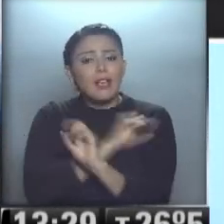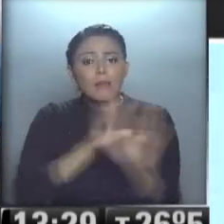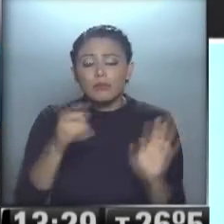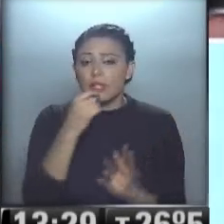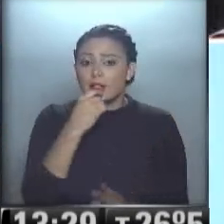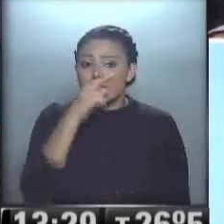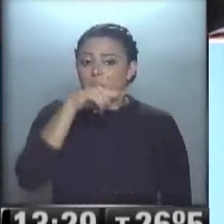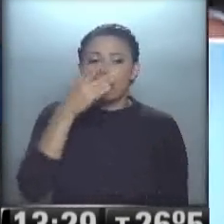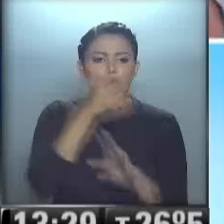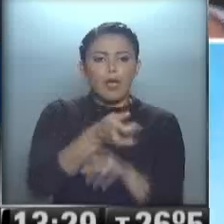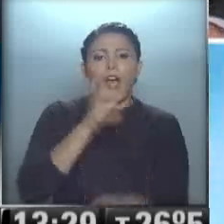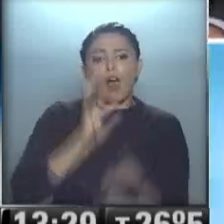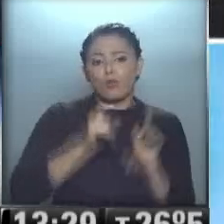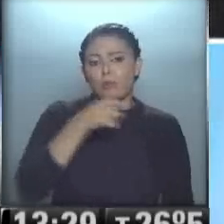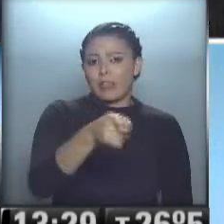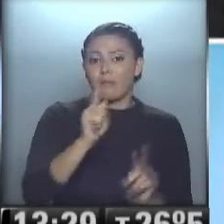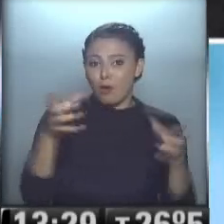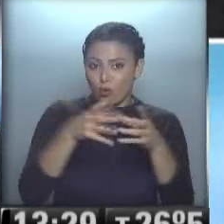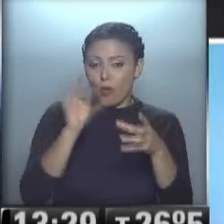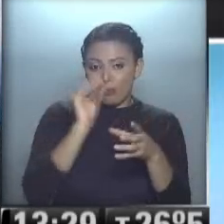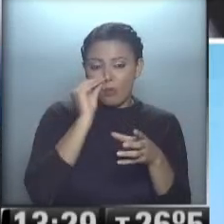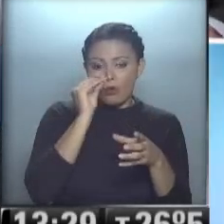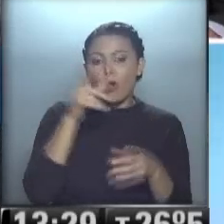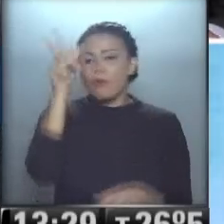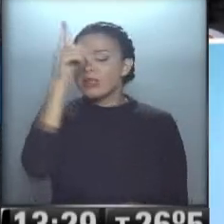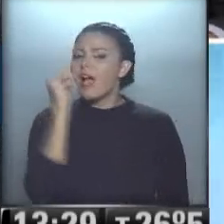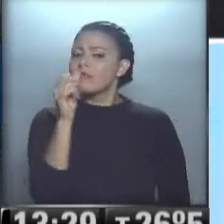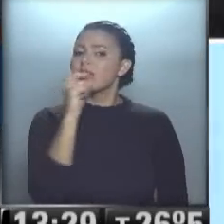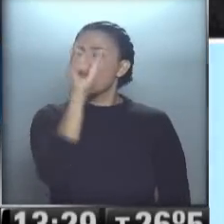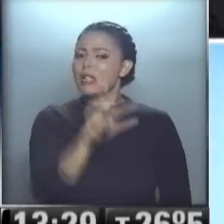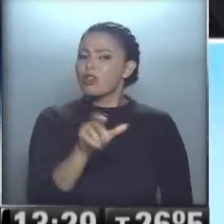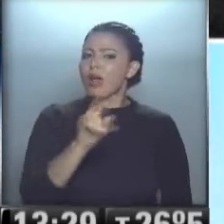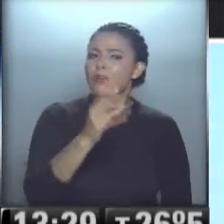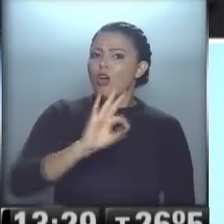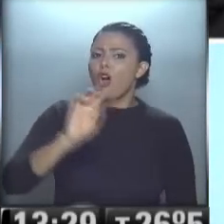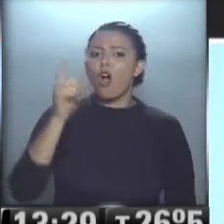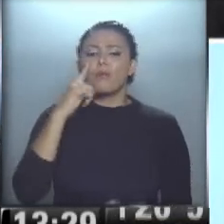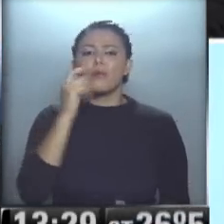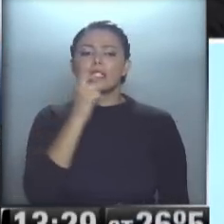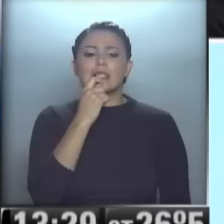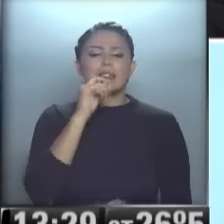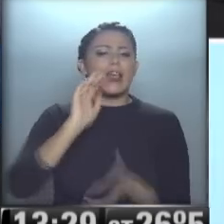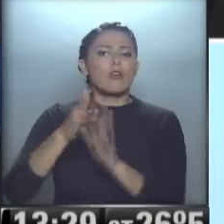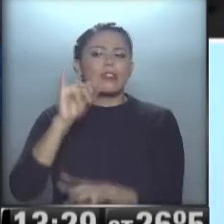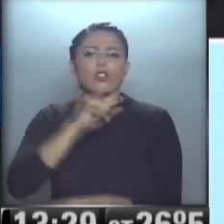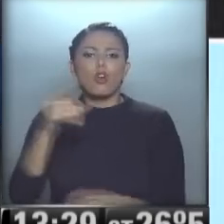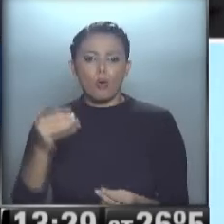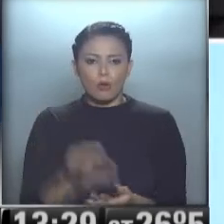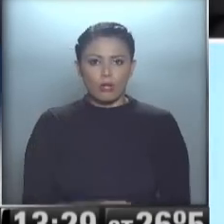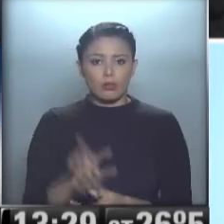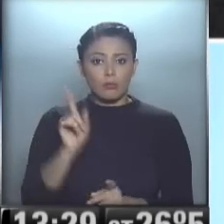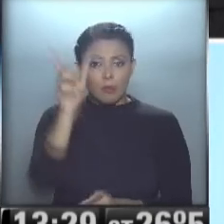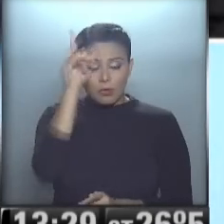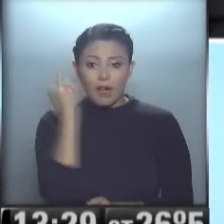cuando ellos iban y mataban a alguien los monos la policía avisaba si esa persona efectivamente estaba muerta o no o si se estaba recuperando o no es